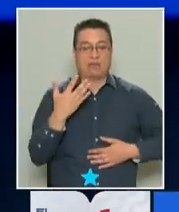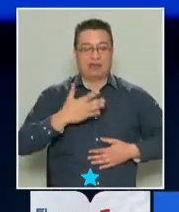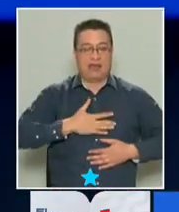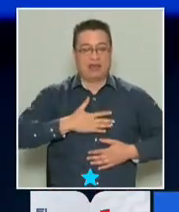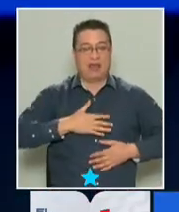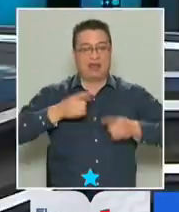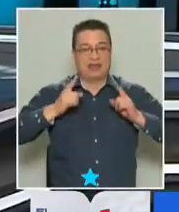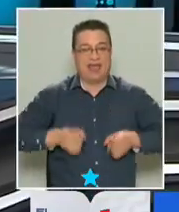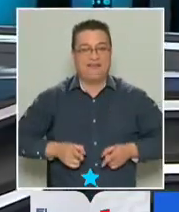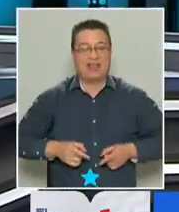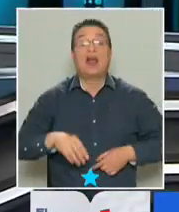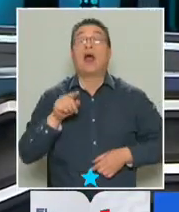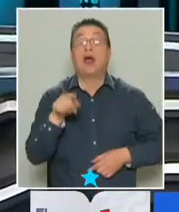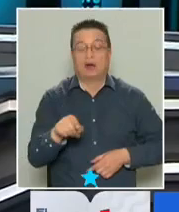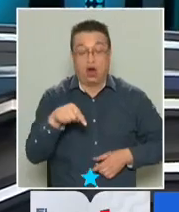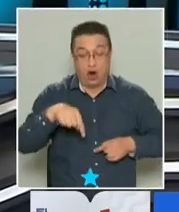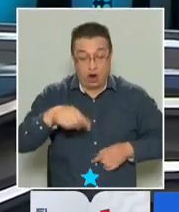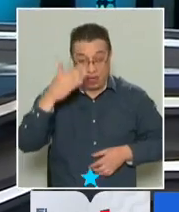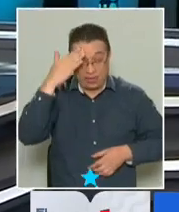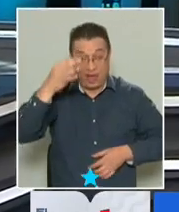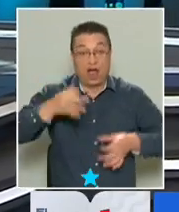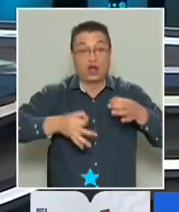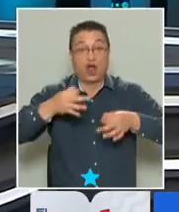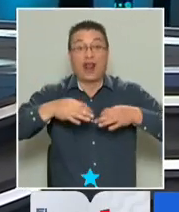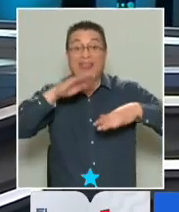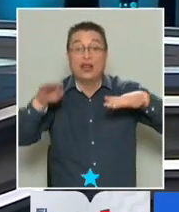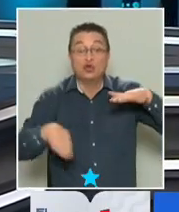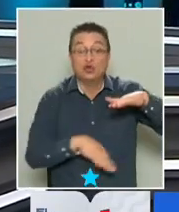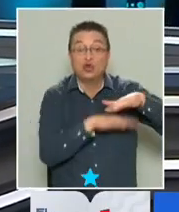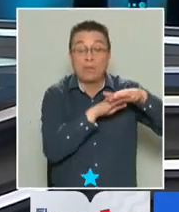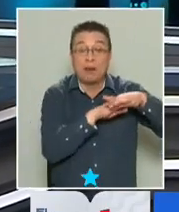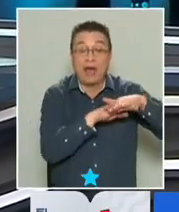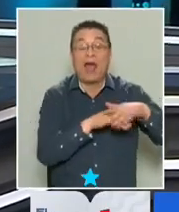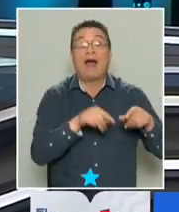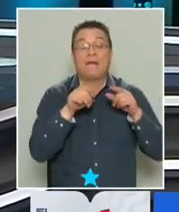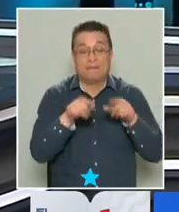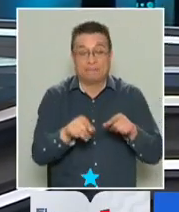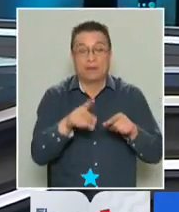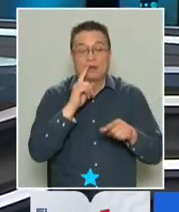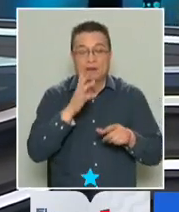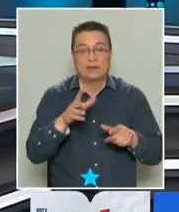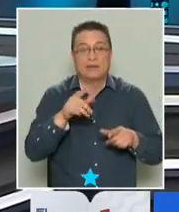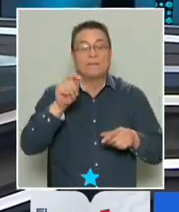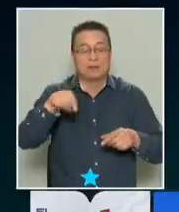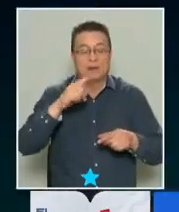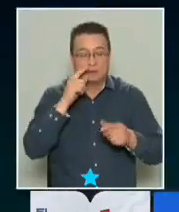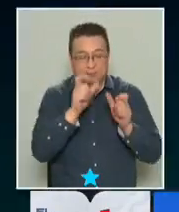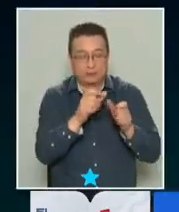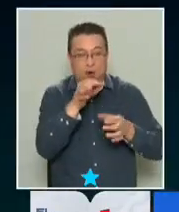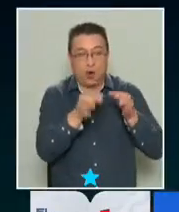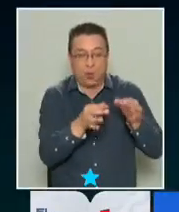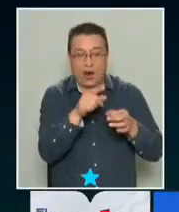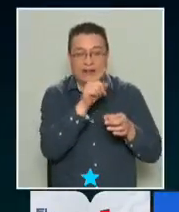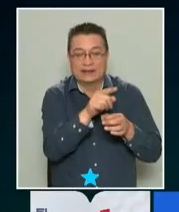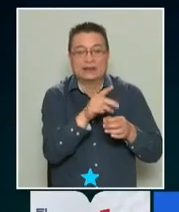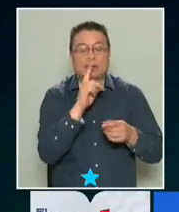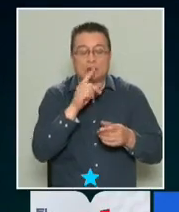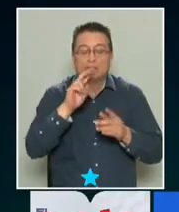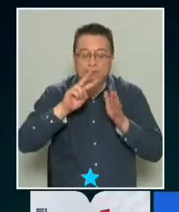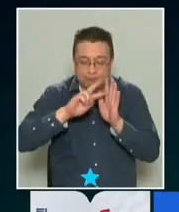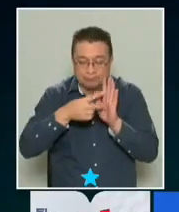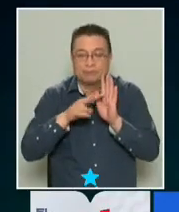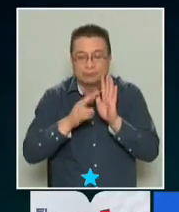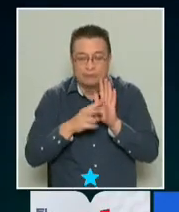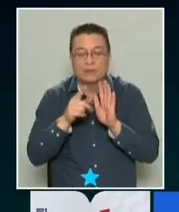hoy en día en la corte suprema hacia el que es el órgano que disciplina a los jueces y por lo tanto tiene funciones correccionales